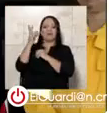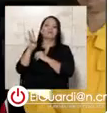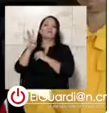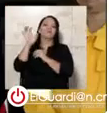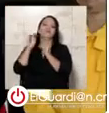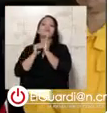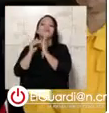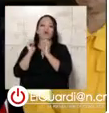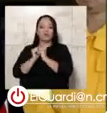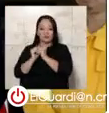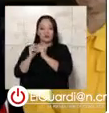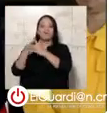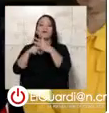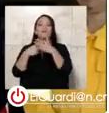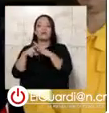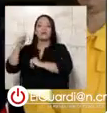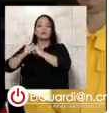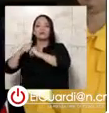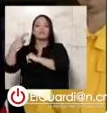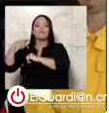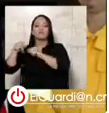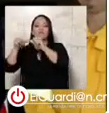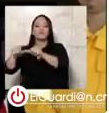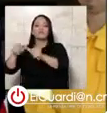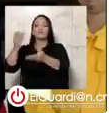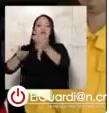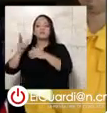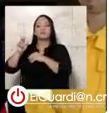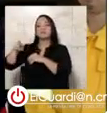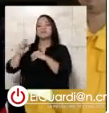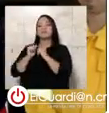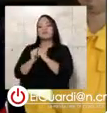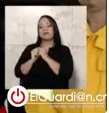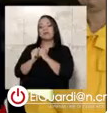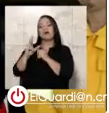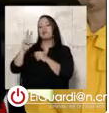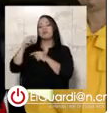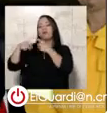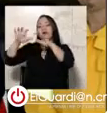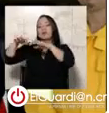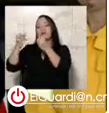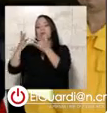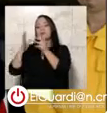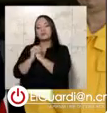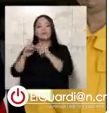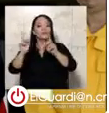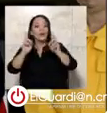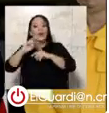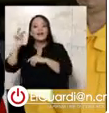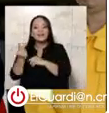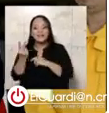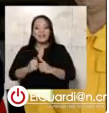millones para reparar la infraestructura en riesgo inminente tal vez no hagan tanta falta porque no va a llover tanto. Al